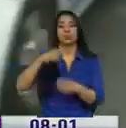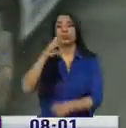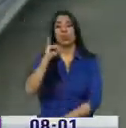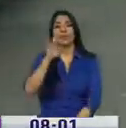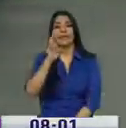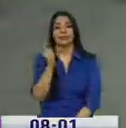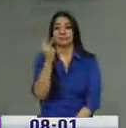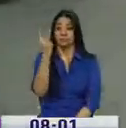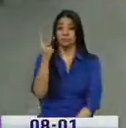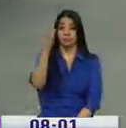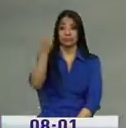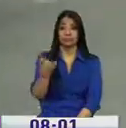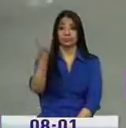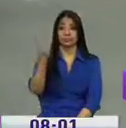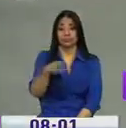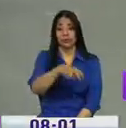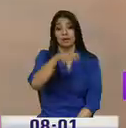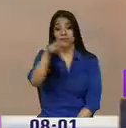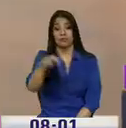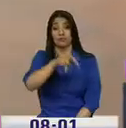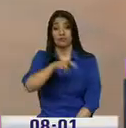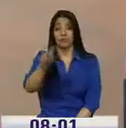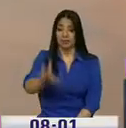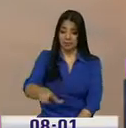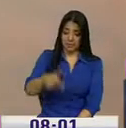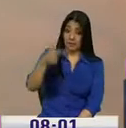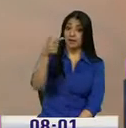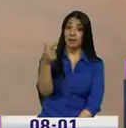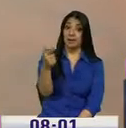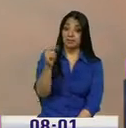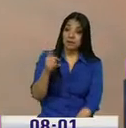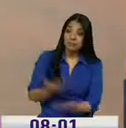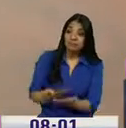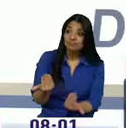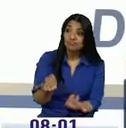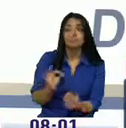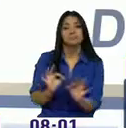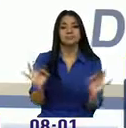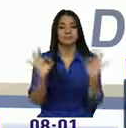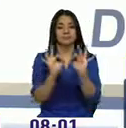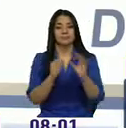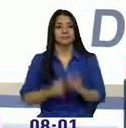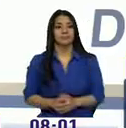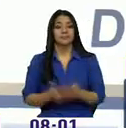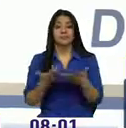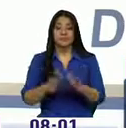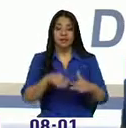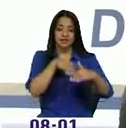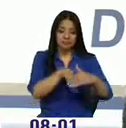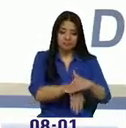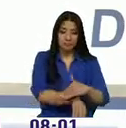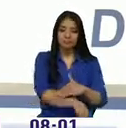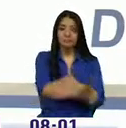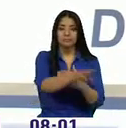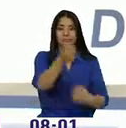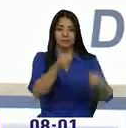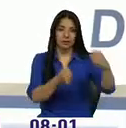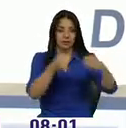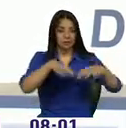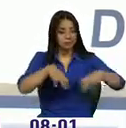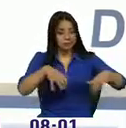que se encontraban fuera del automotor no pudieron justificar la tenencia de un arma de fuego. Registramos del vehículo, registramos a las personas